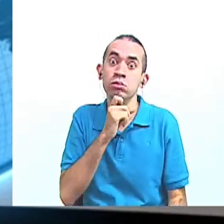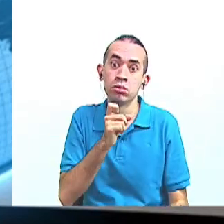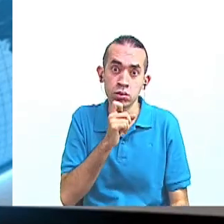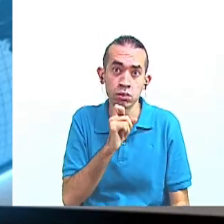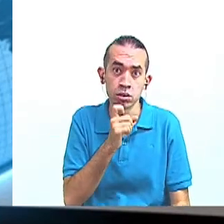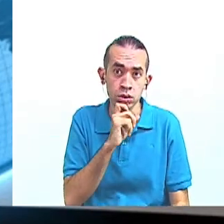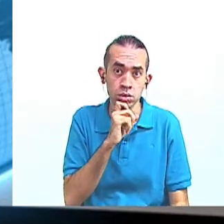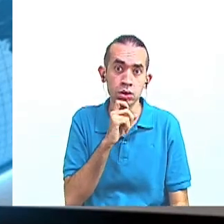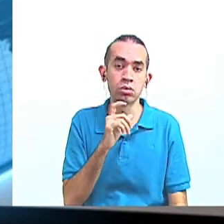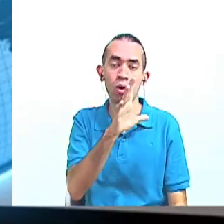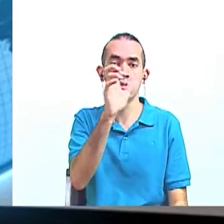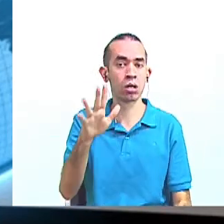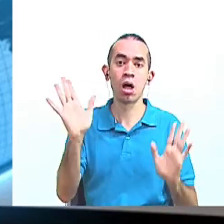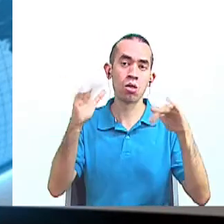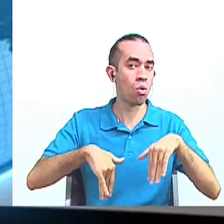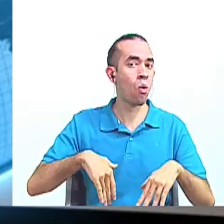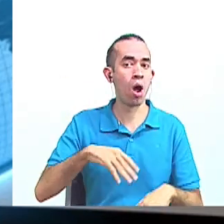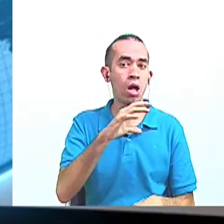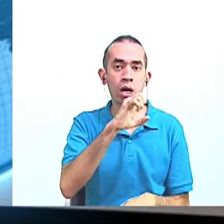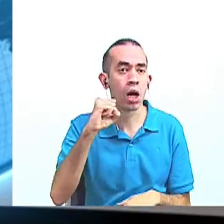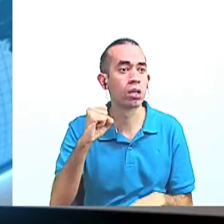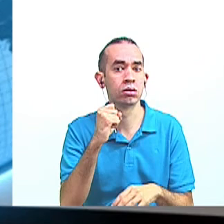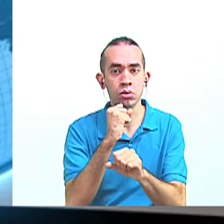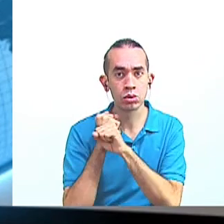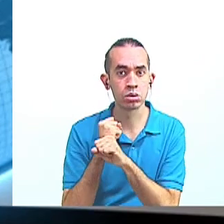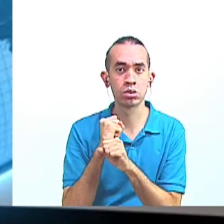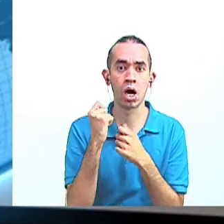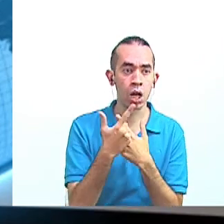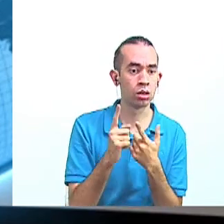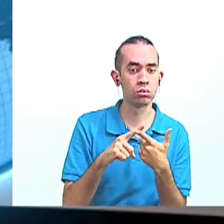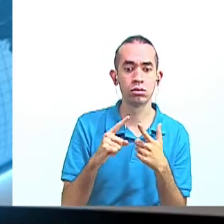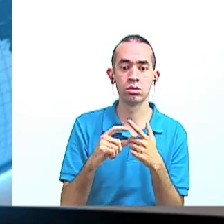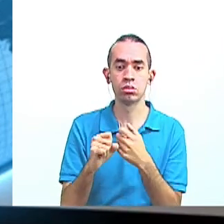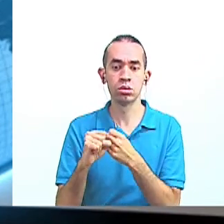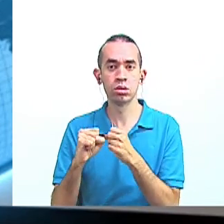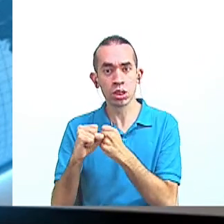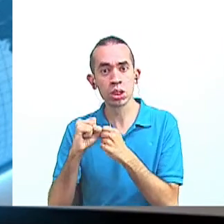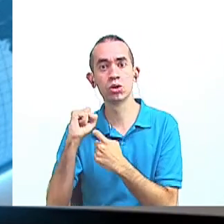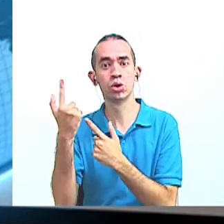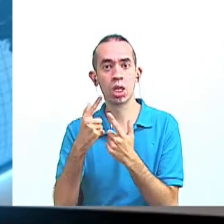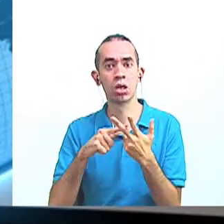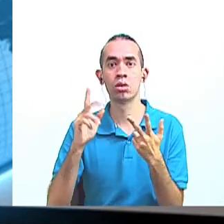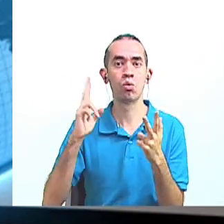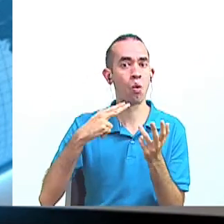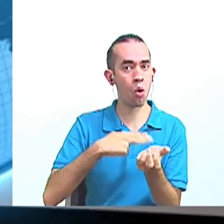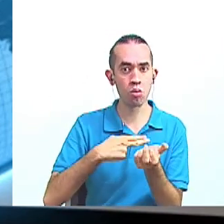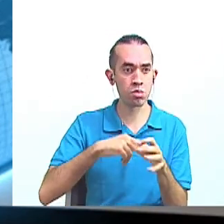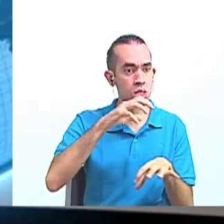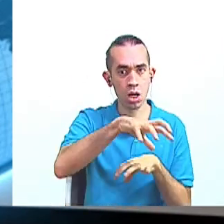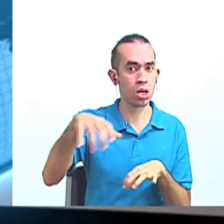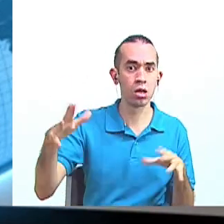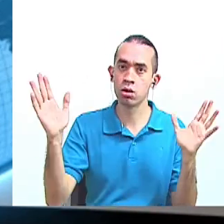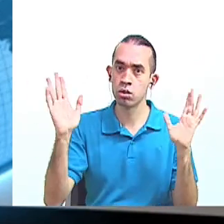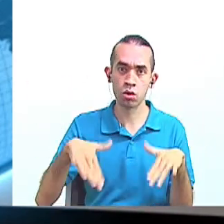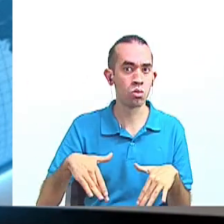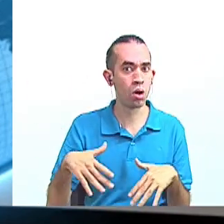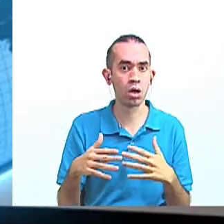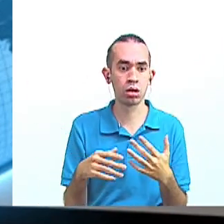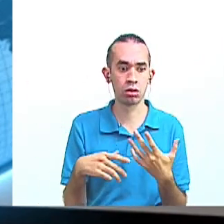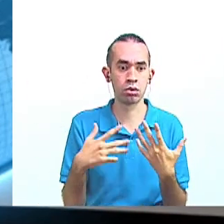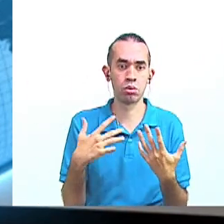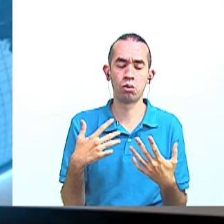Costa Rica sin seguro social, sin garantías sociales, sin hospitales. Qué panorama